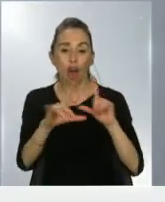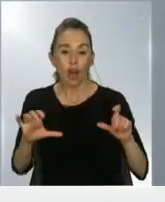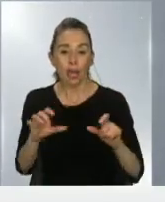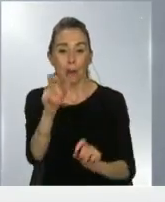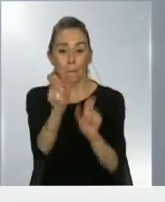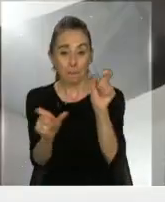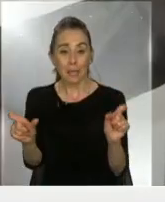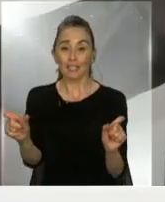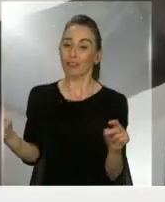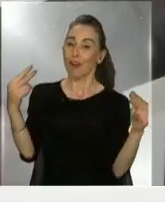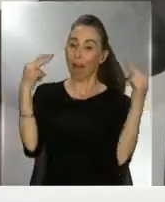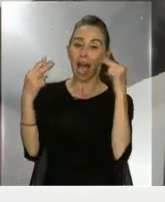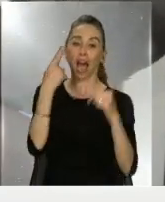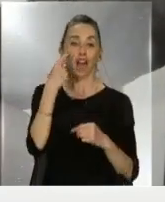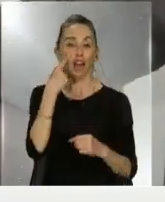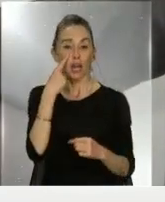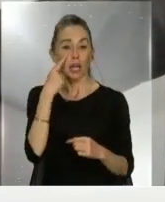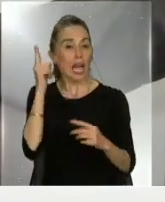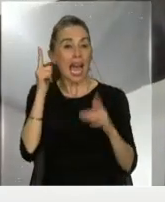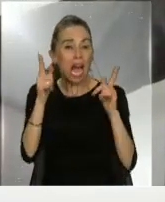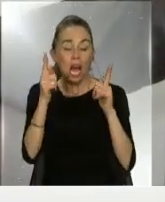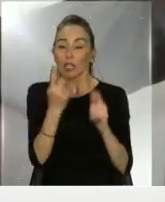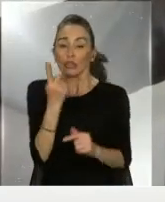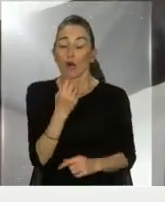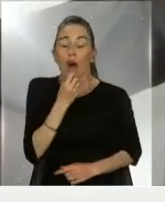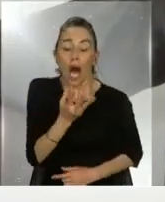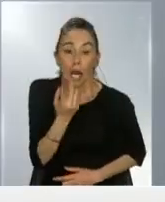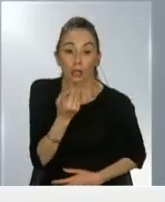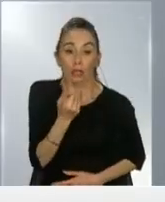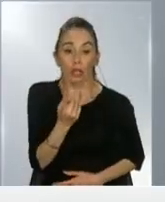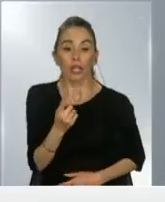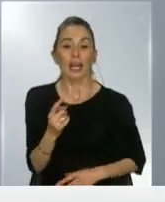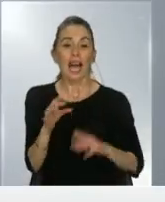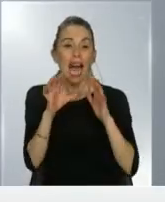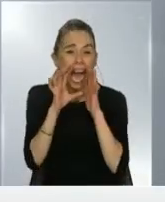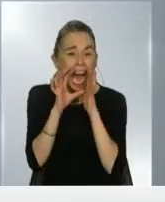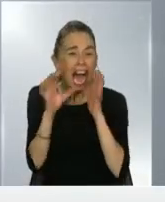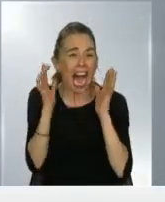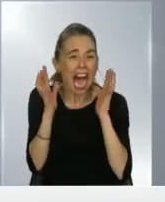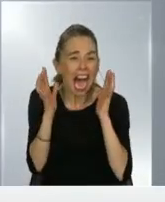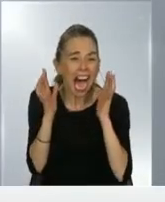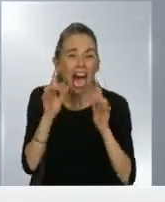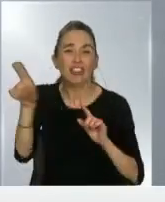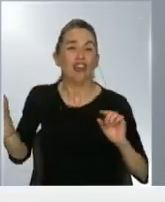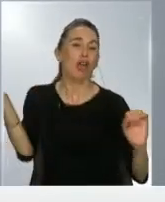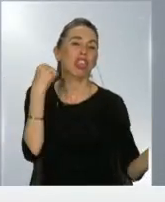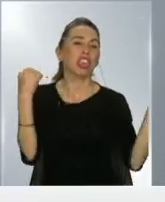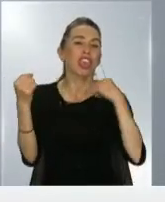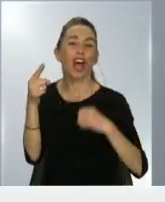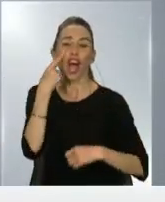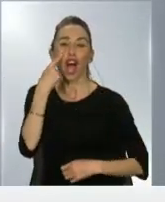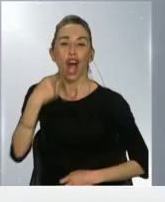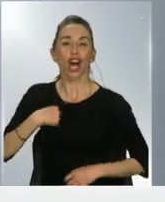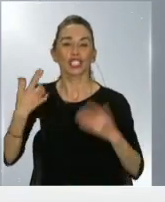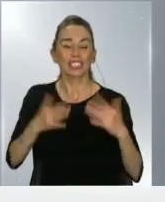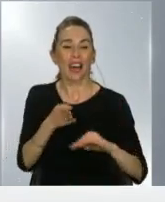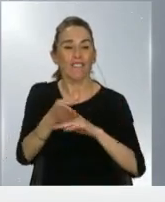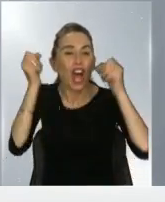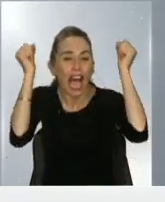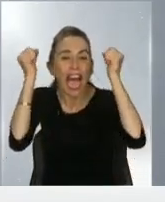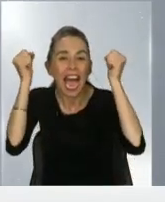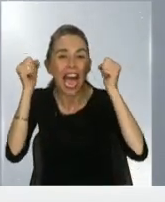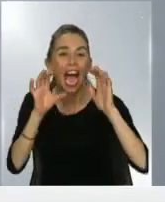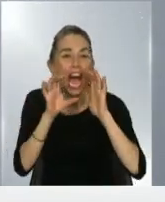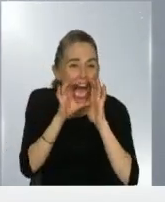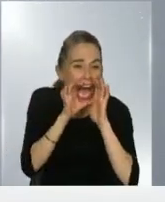La gente me conoce y grito cosas y lo ignoran, ya me conocen. Las velovistas le gritan